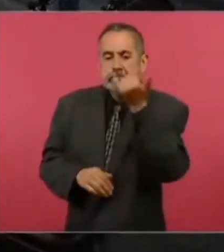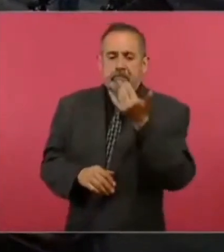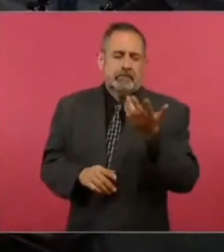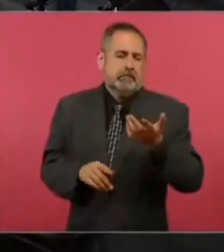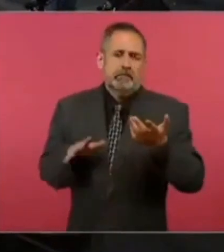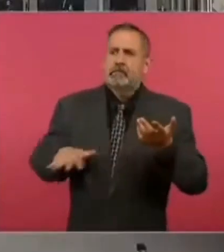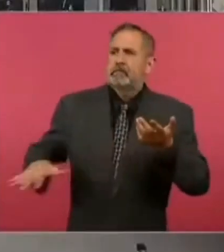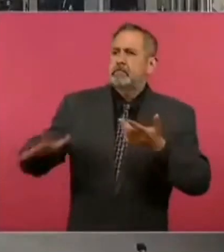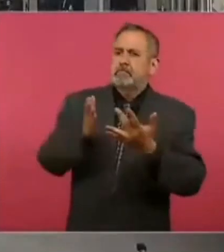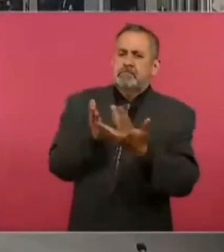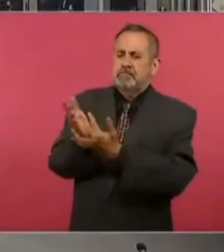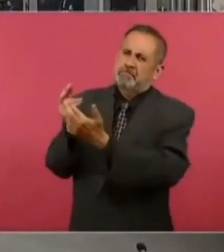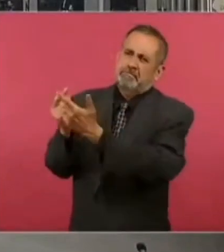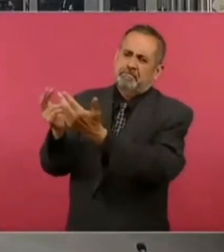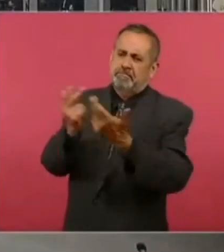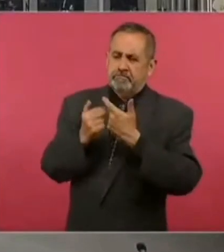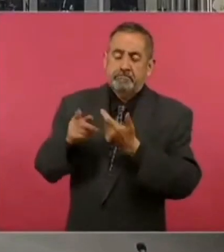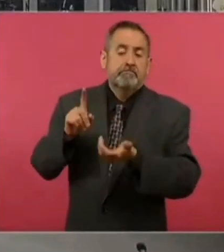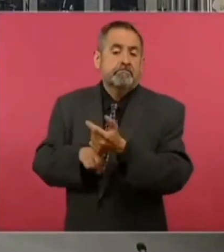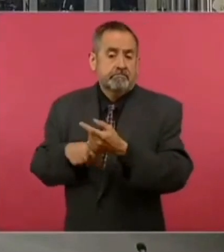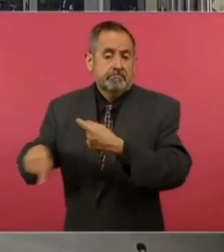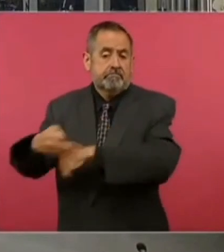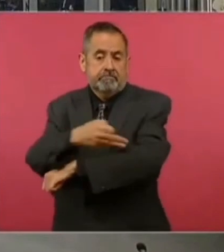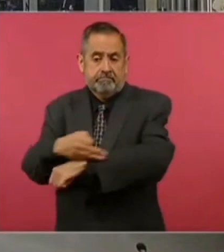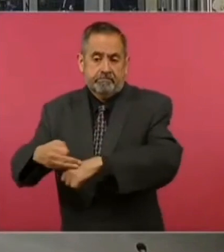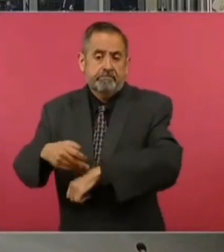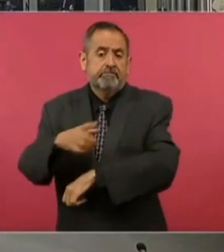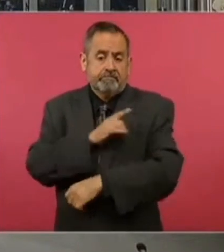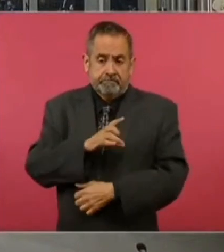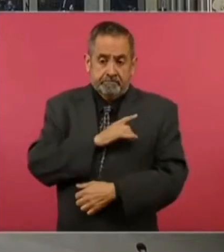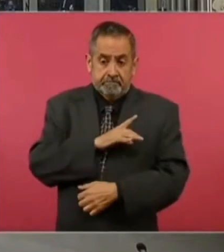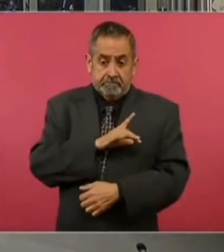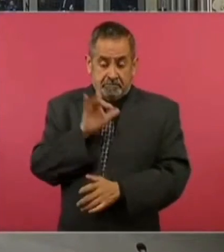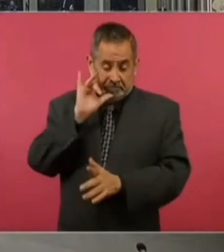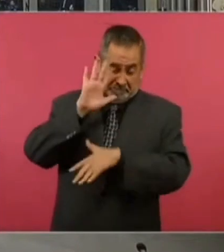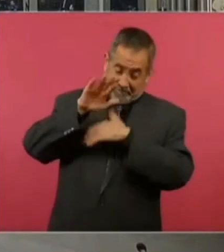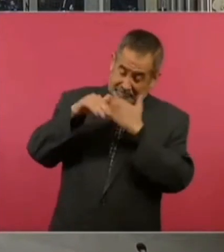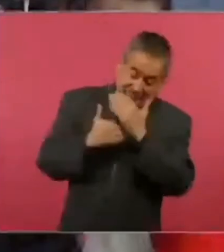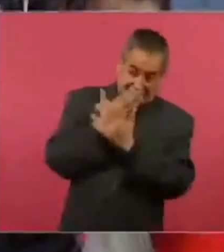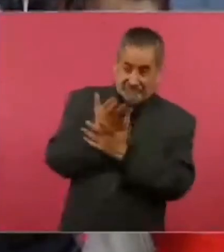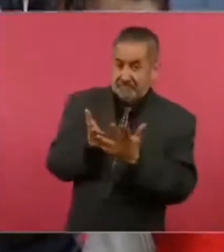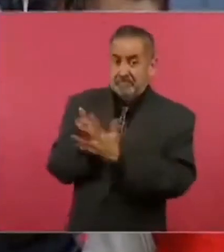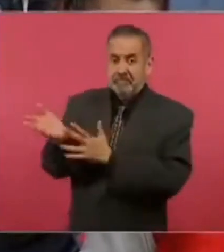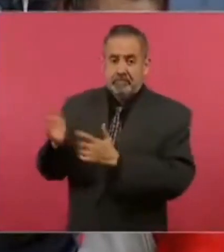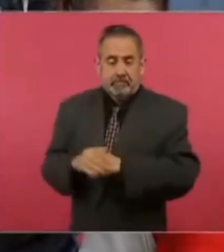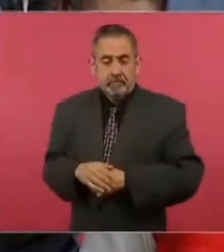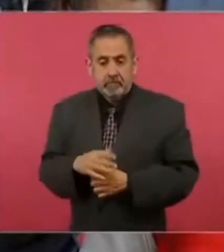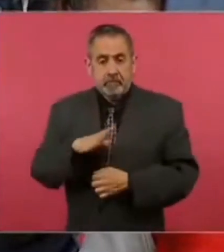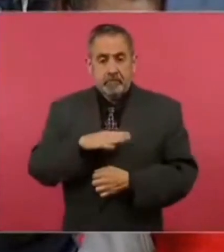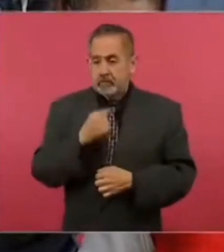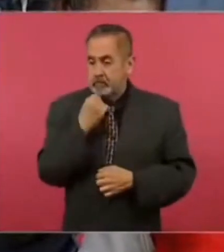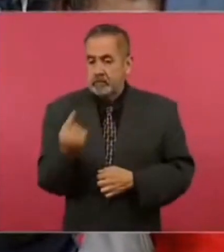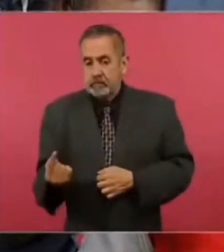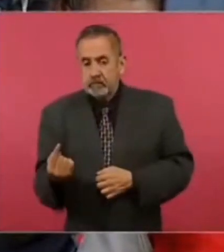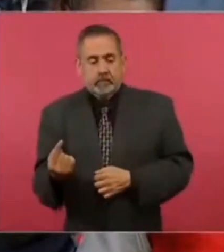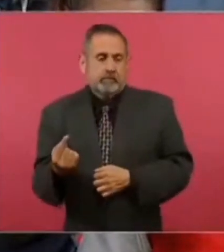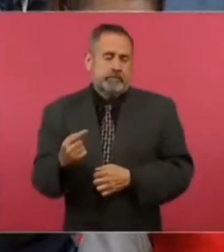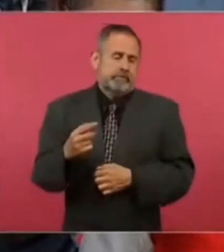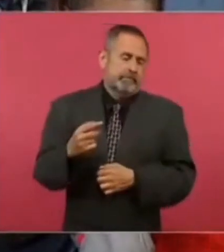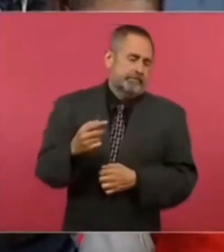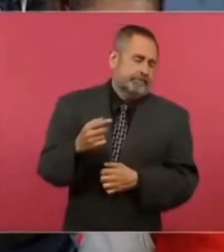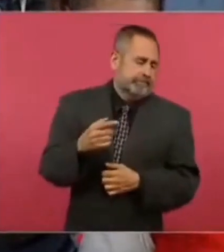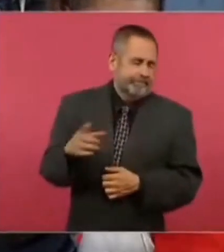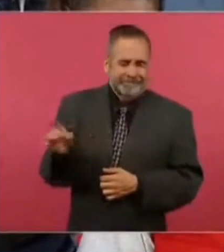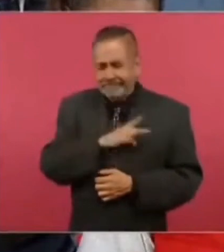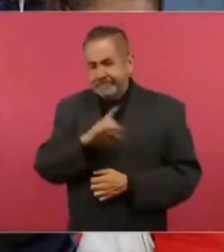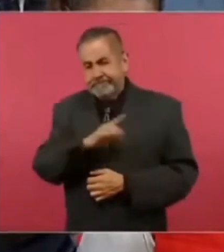haberles agredido. Tiene mucho miedo la familia porque fue además en la madrugada. Hay un menor que pues está espantadísimo,